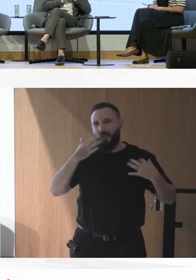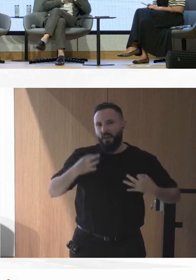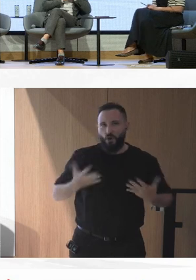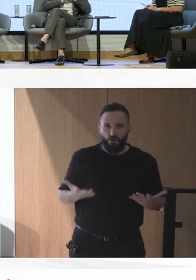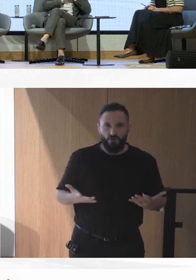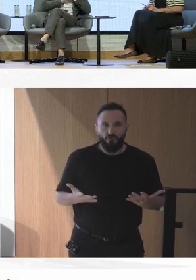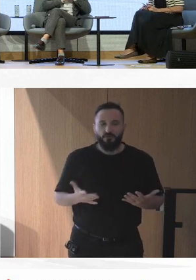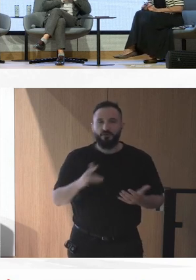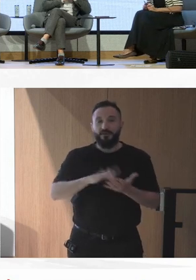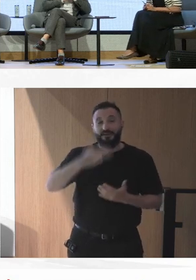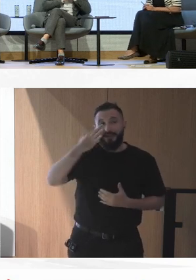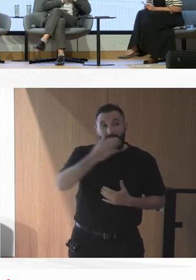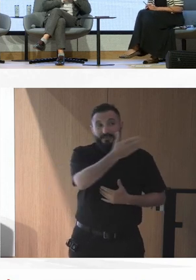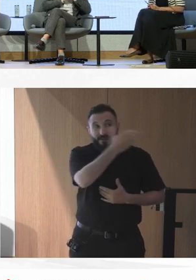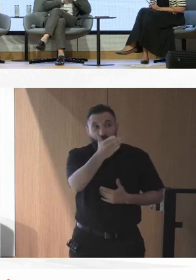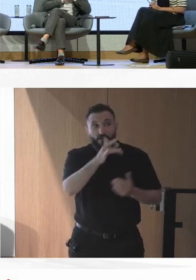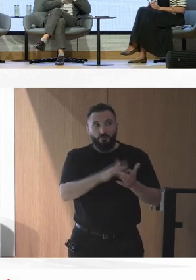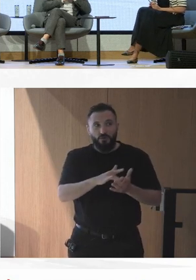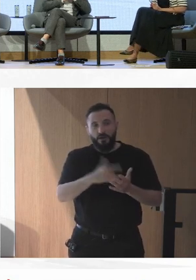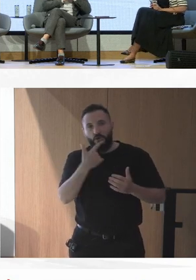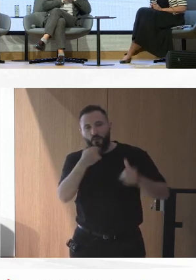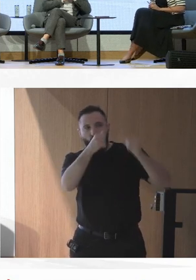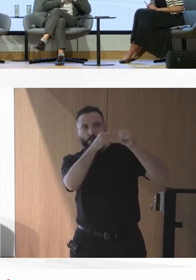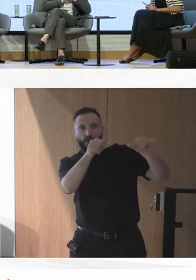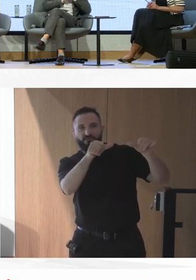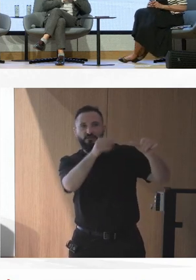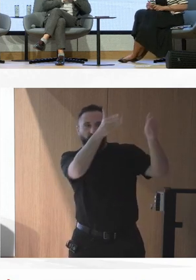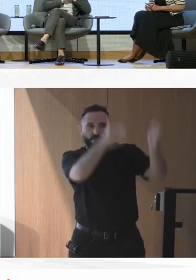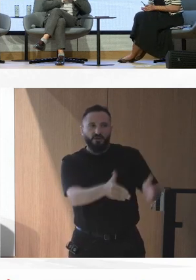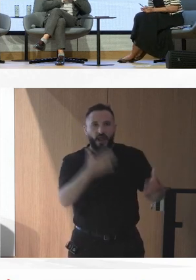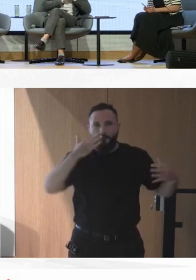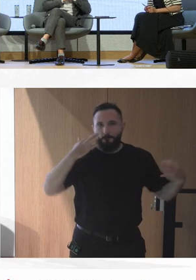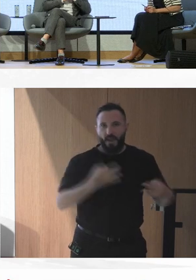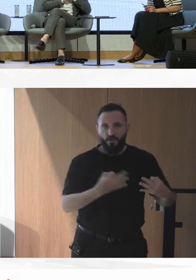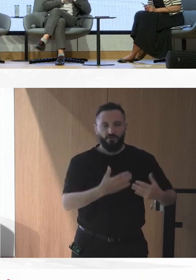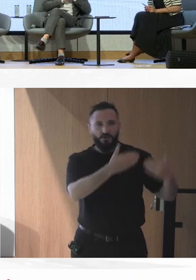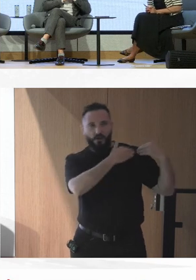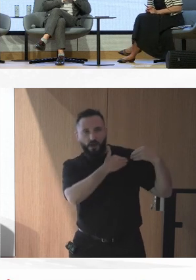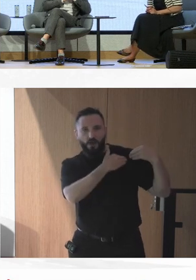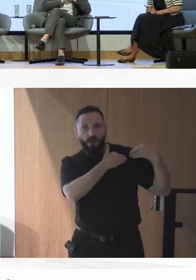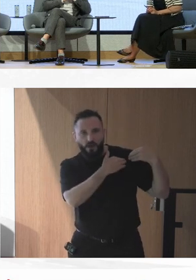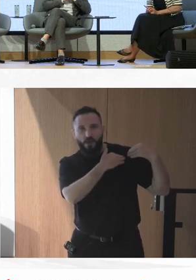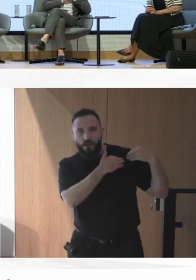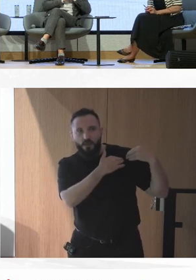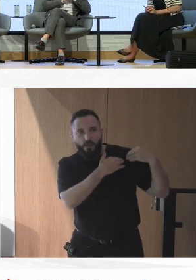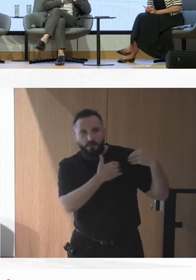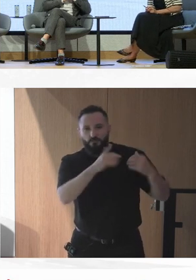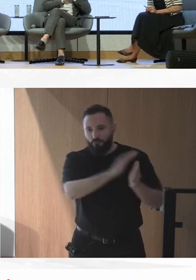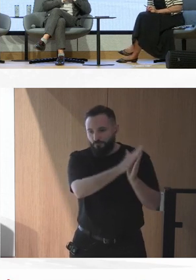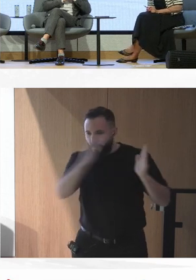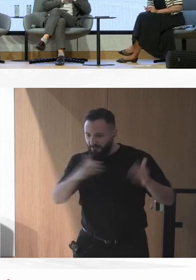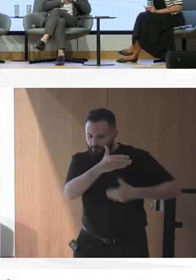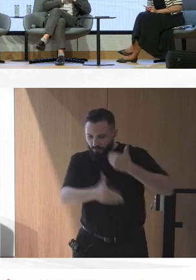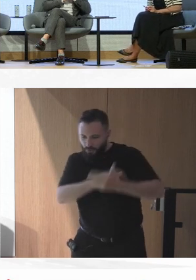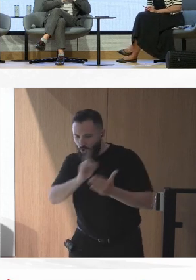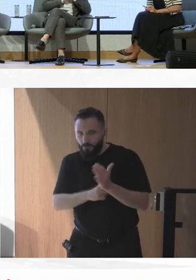era peligrosa, ¿no? Y esa peligrosidad la llevas todo el rato como una etiqueta, ¿no? Que la llevas encima, ¿no? En todo el periplo. Entonces, bueno,